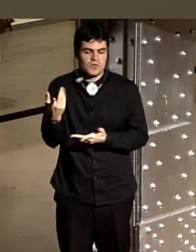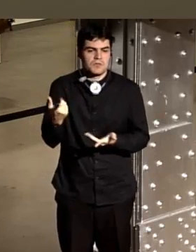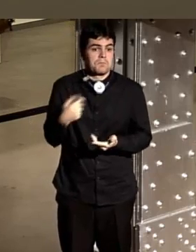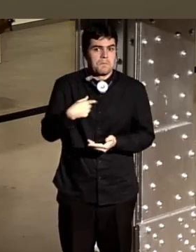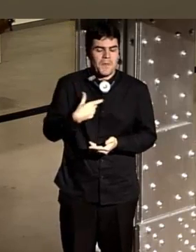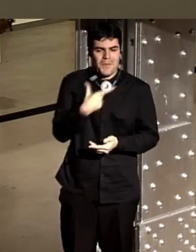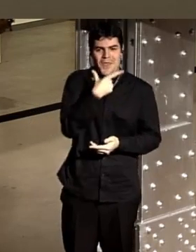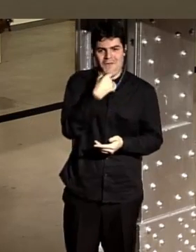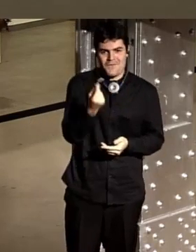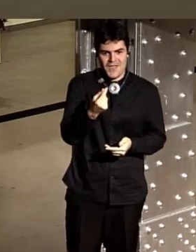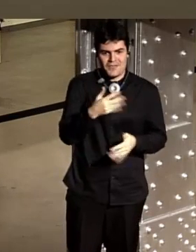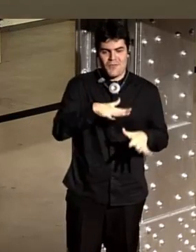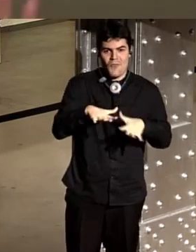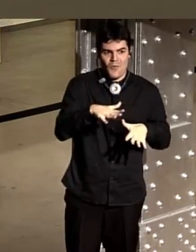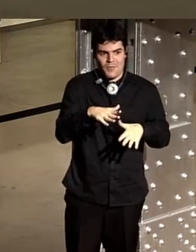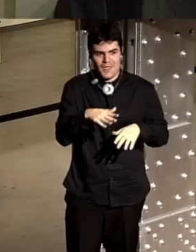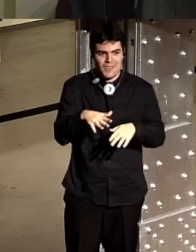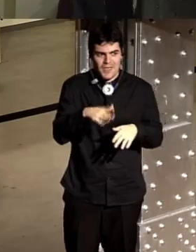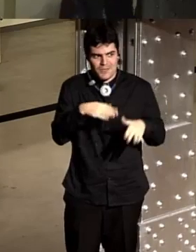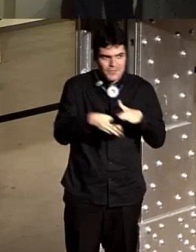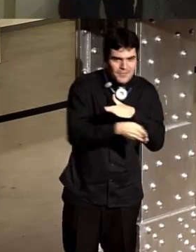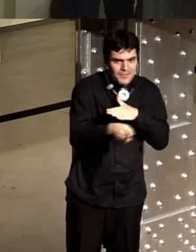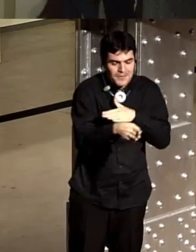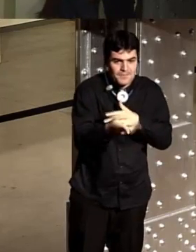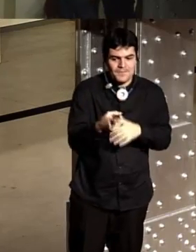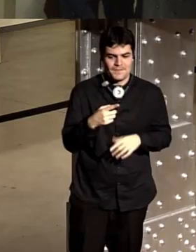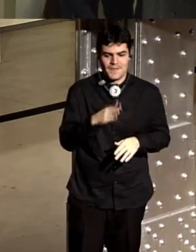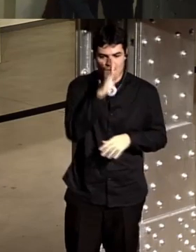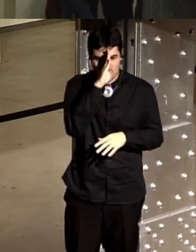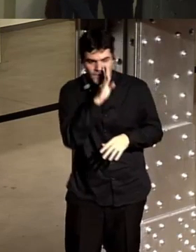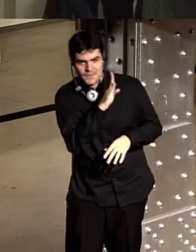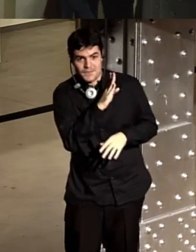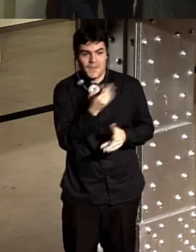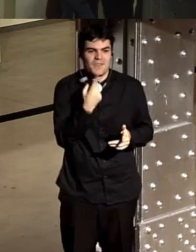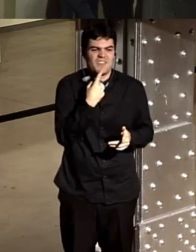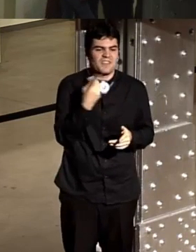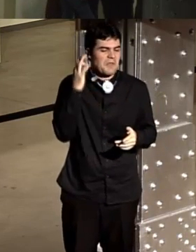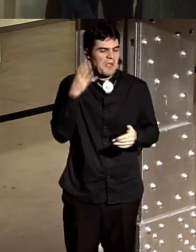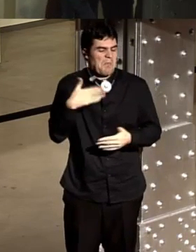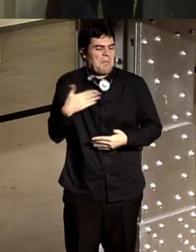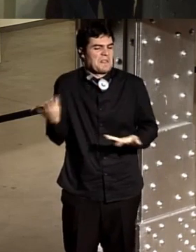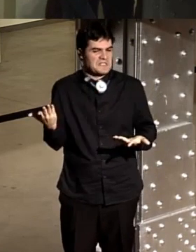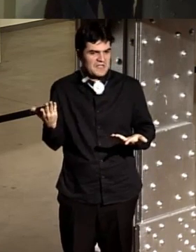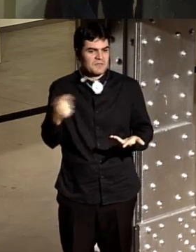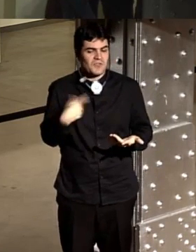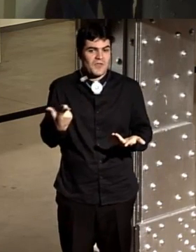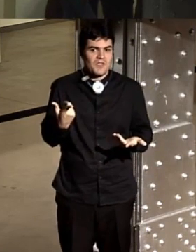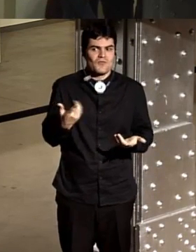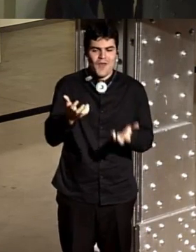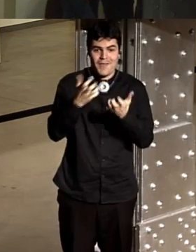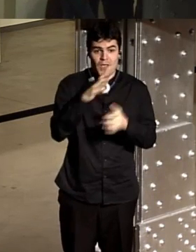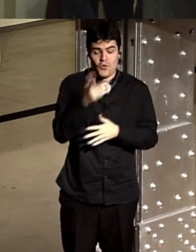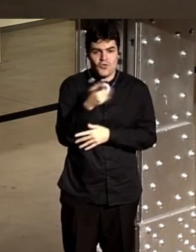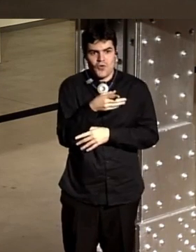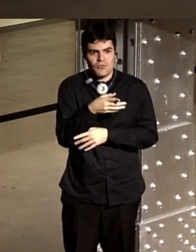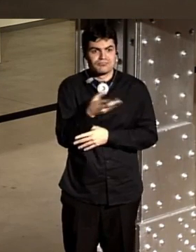sencillo moverme por debajo del radar. La gente dice, no pasa nada, es una mujer, no tenemos que preocuparnos, lo cual a mí me supone una ventaja porque entonces me